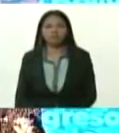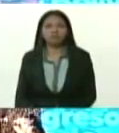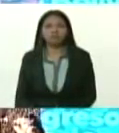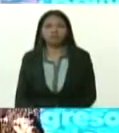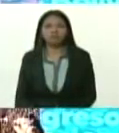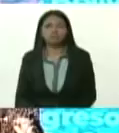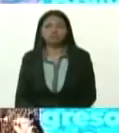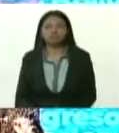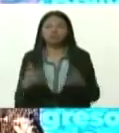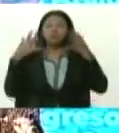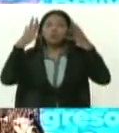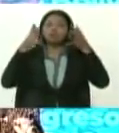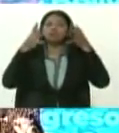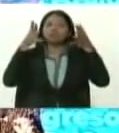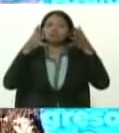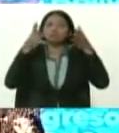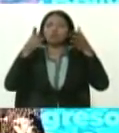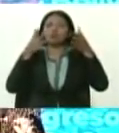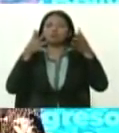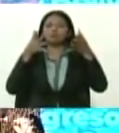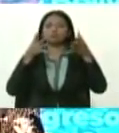Los asesores de marketing.